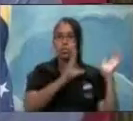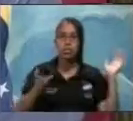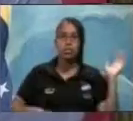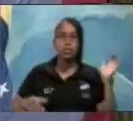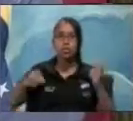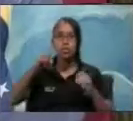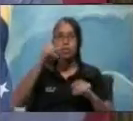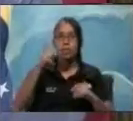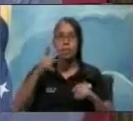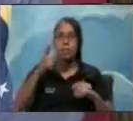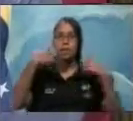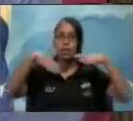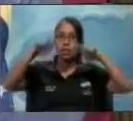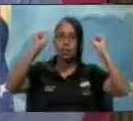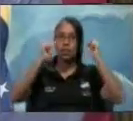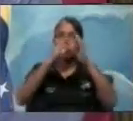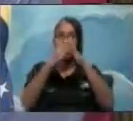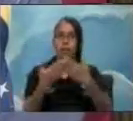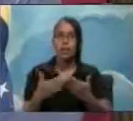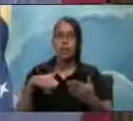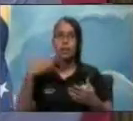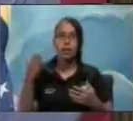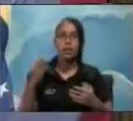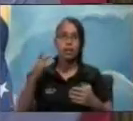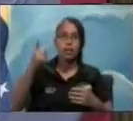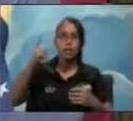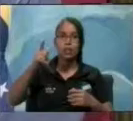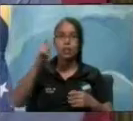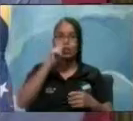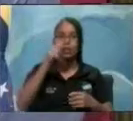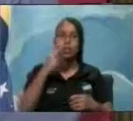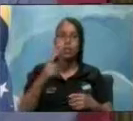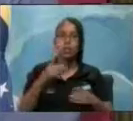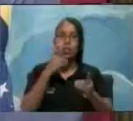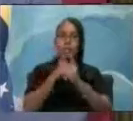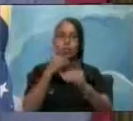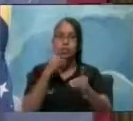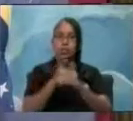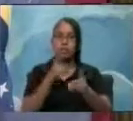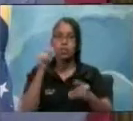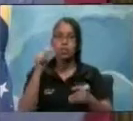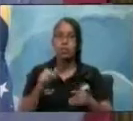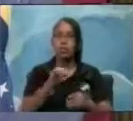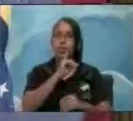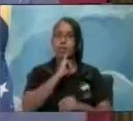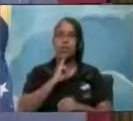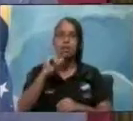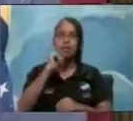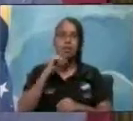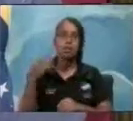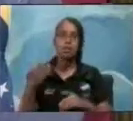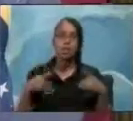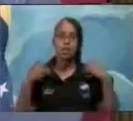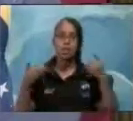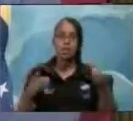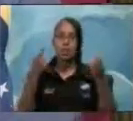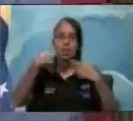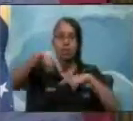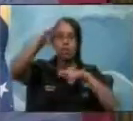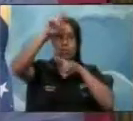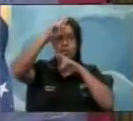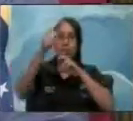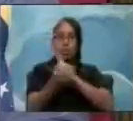pues, entendemos la palabra que Pedro le dice a los discípulos acá, a los israelitas, que deben arrepentirse